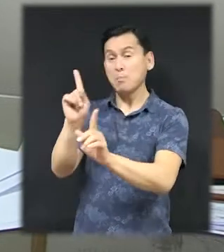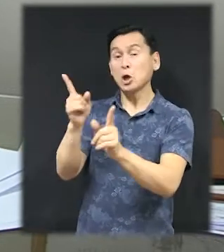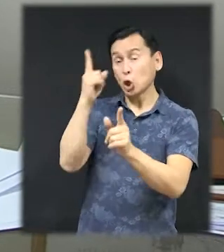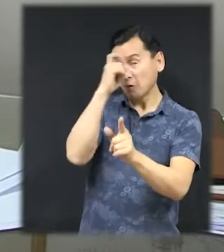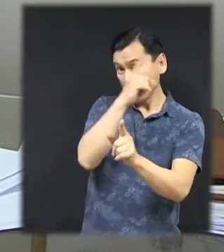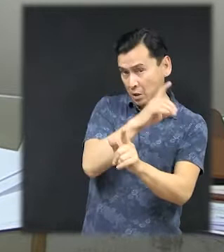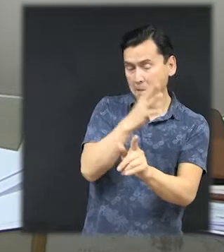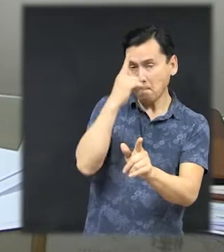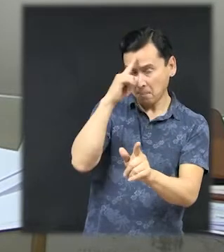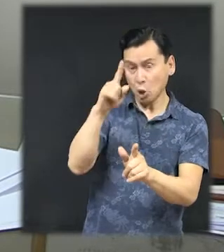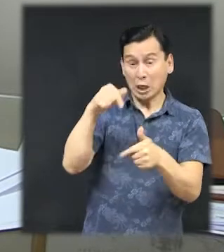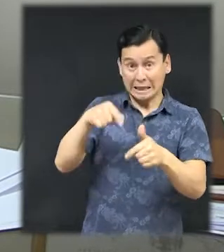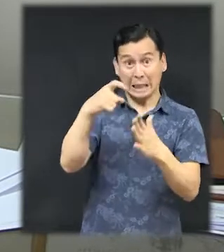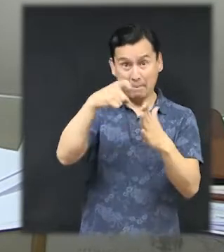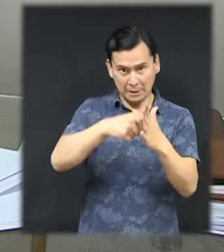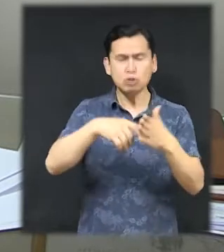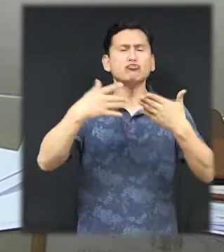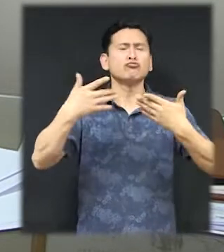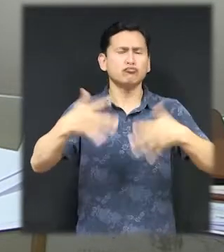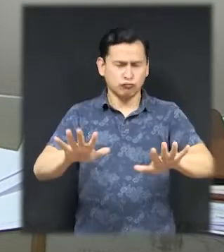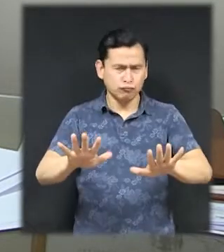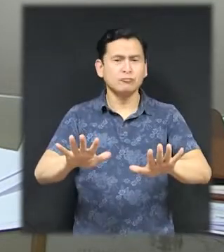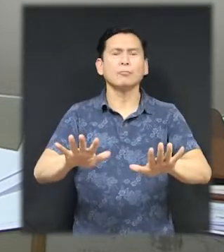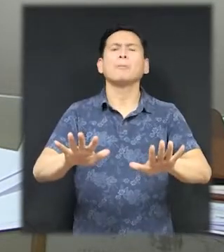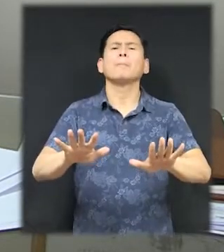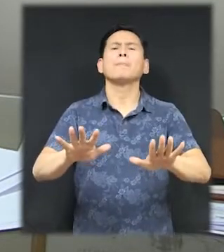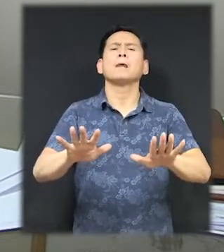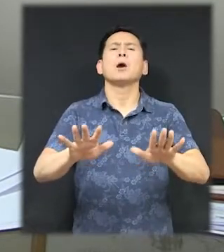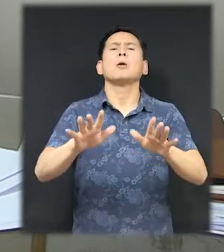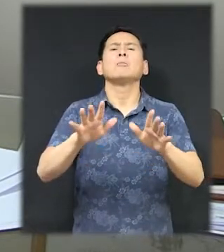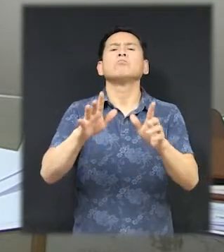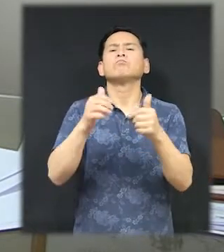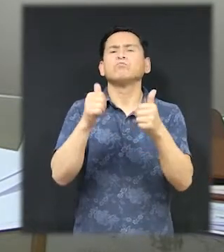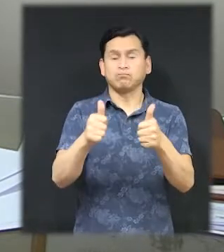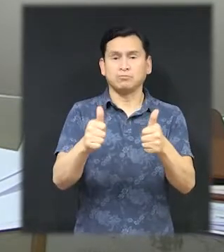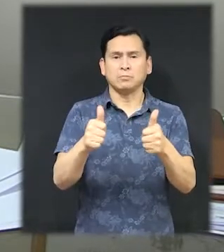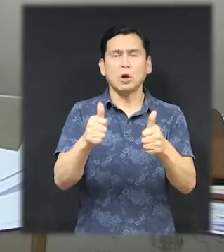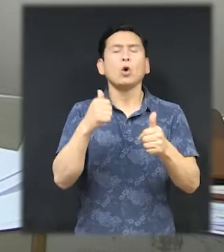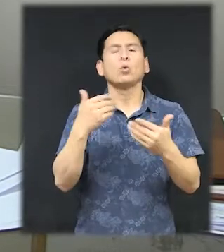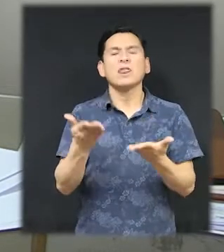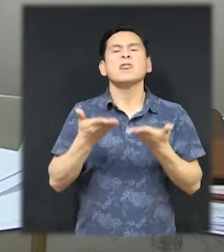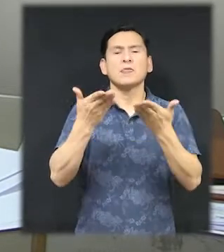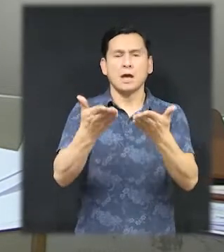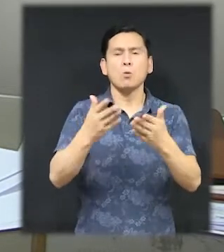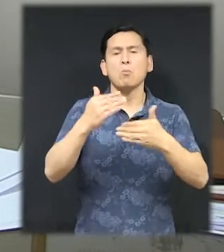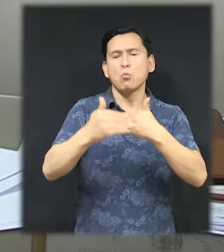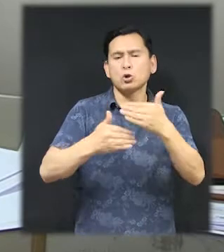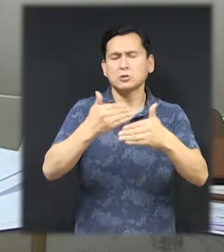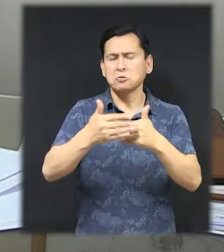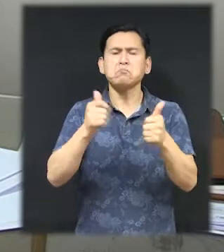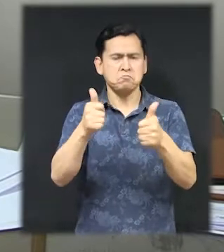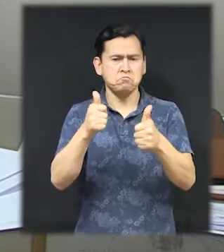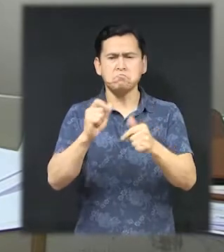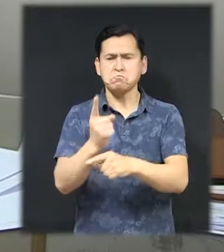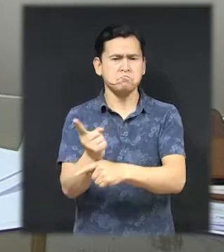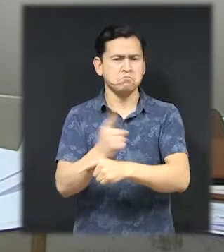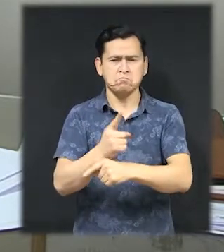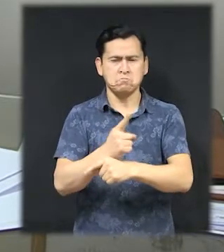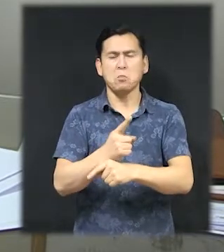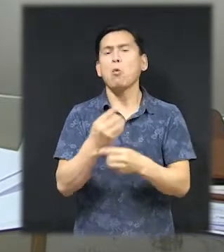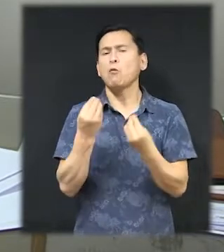finalmente terminaron por entregar un proceso de horas que fue realmente magnífico, donde no hubieron colas, donde no se